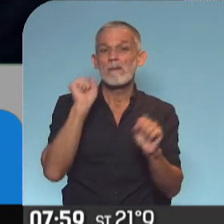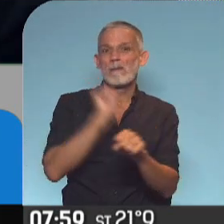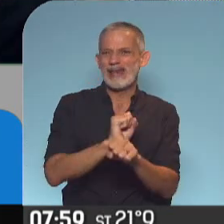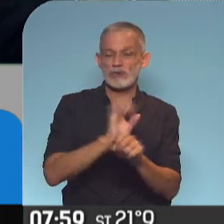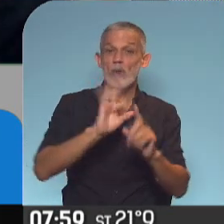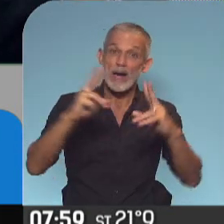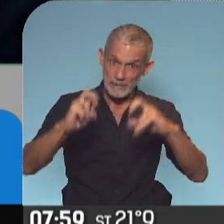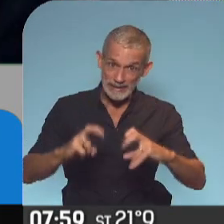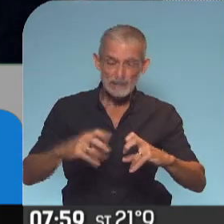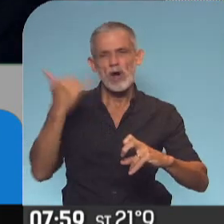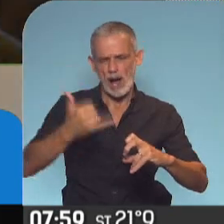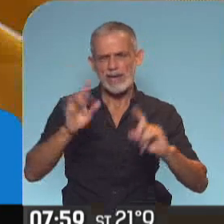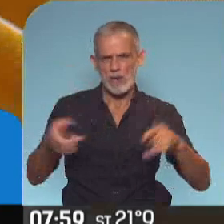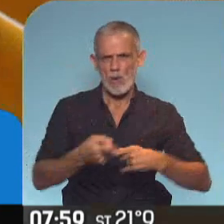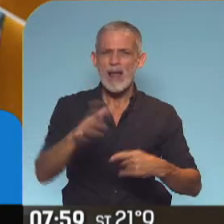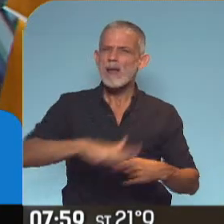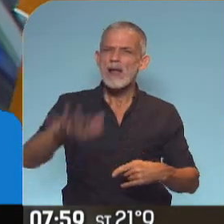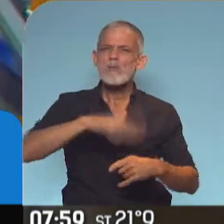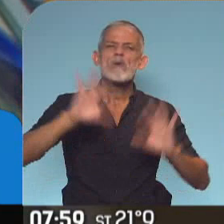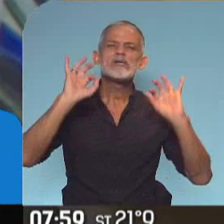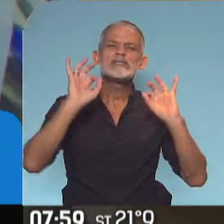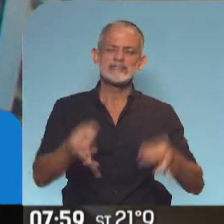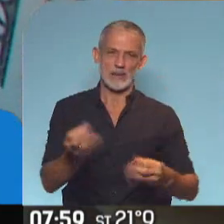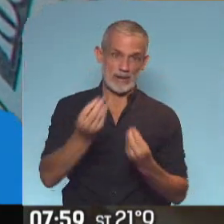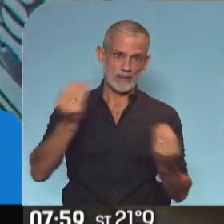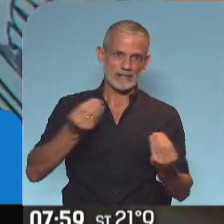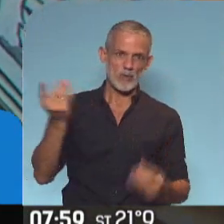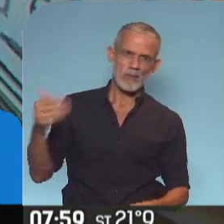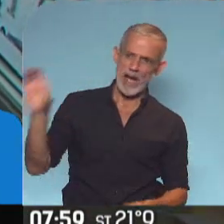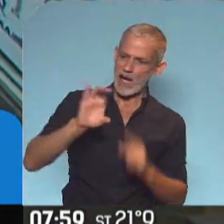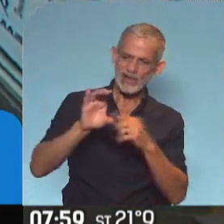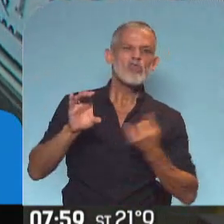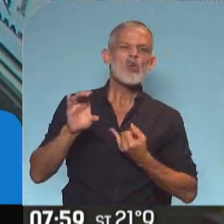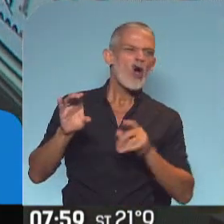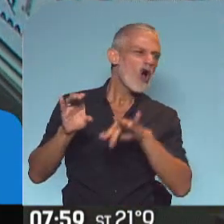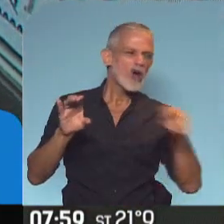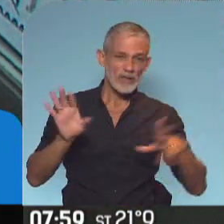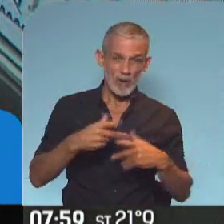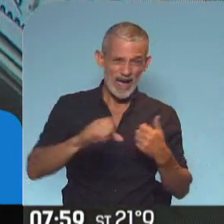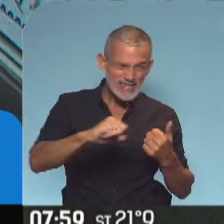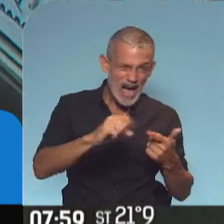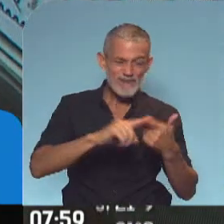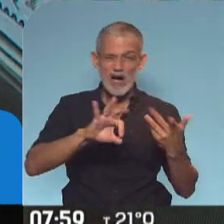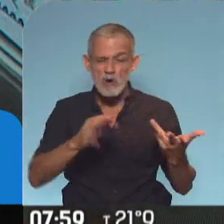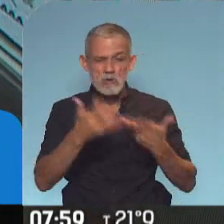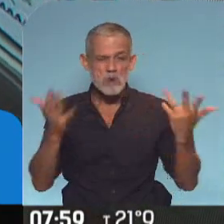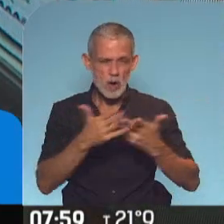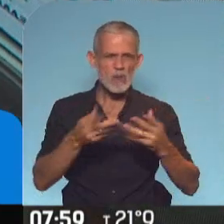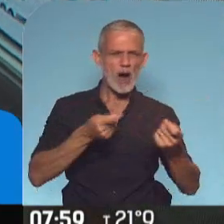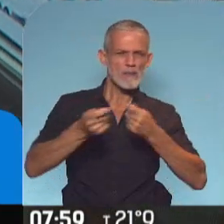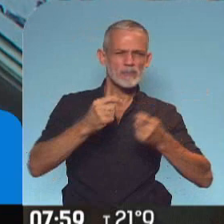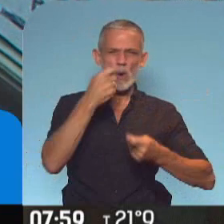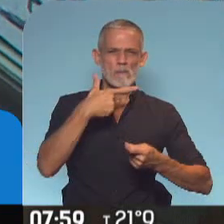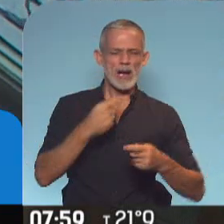la investigación, que el pueblo conozca lo que se hizo, a dónde fue la plata, cómo lo defraudaron, cómo la administración macrista trató